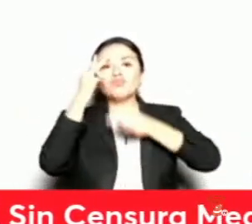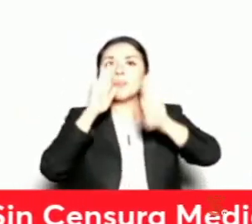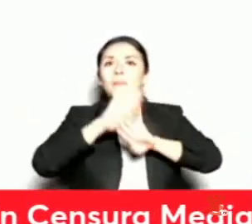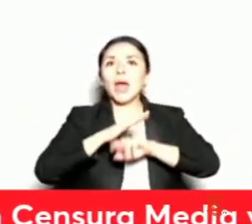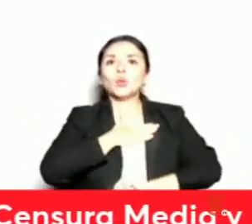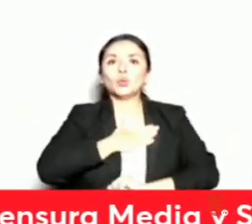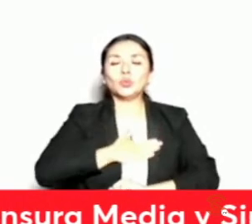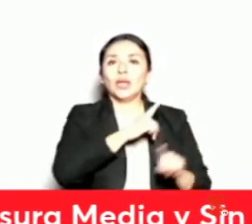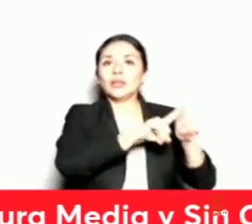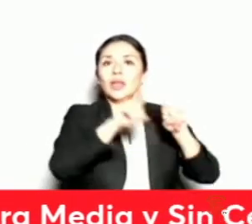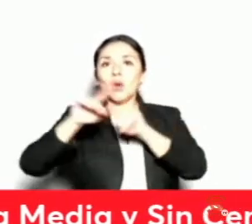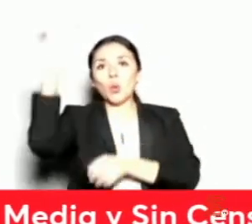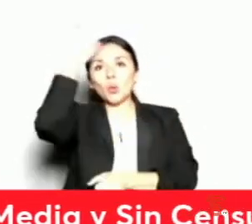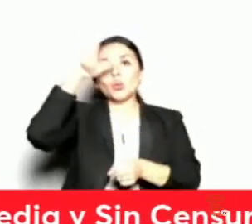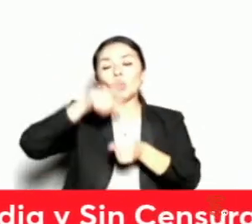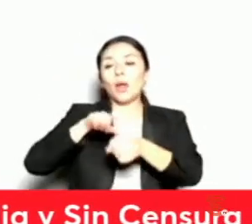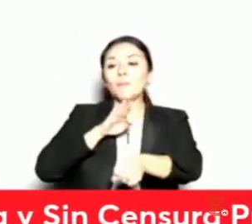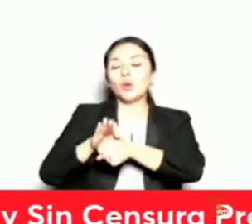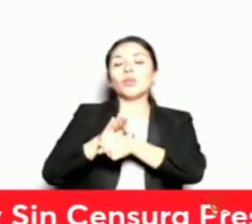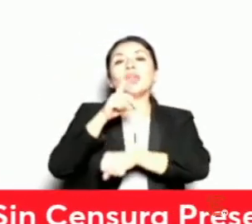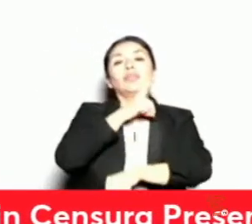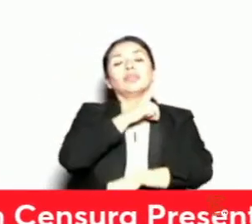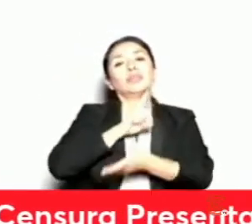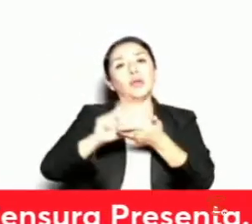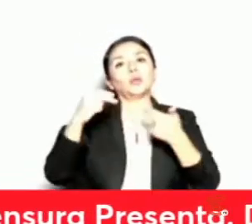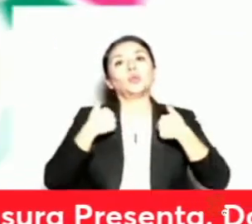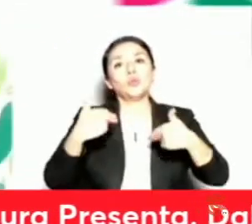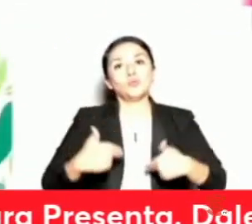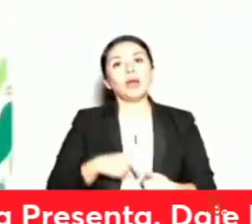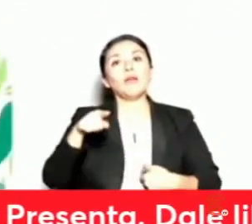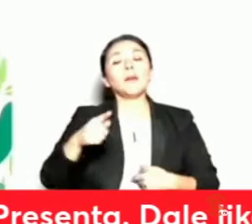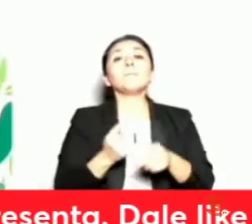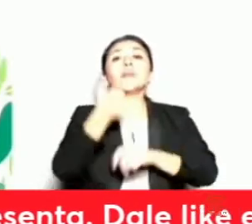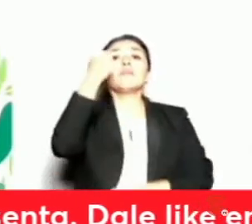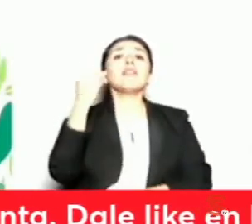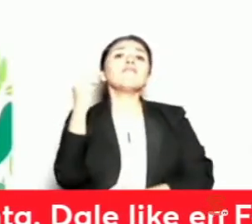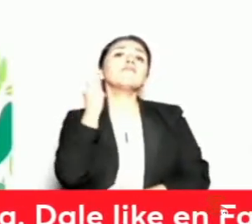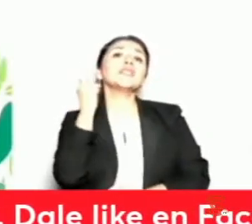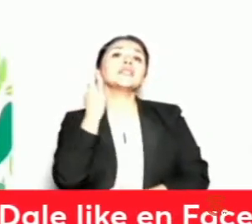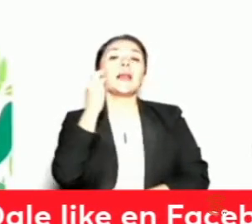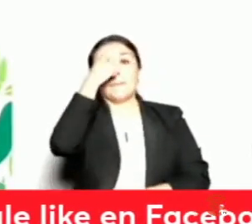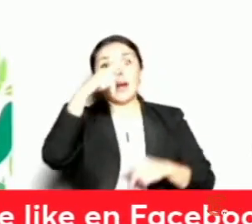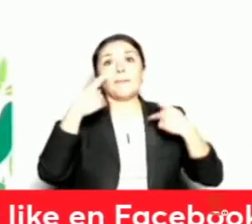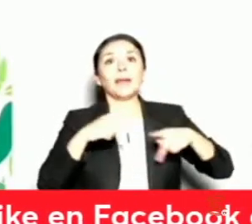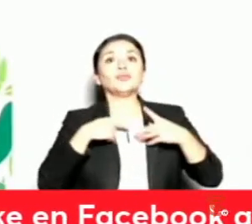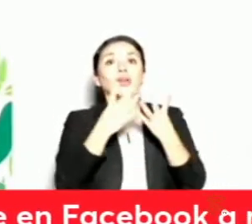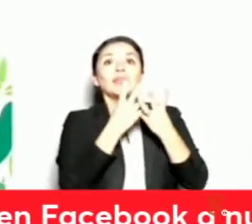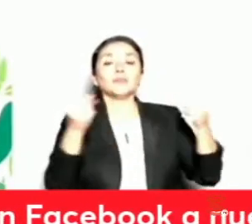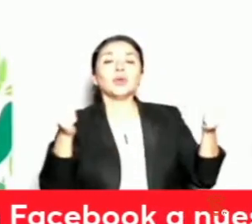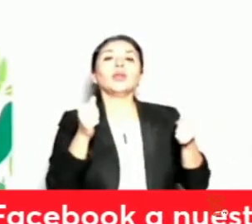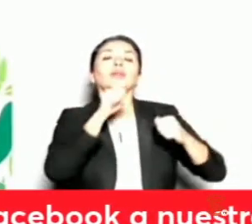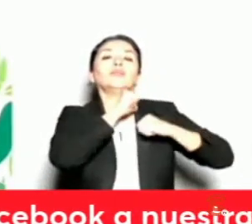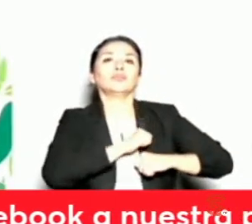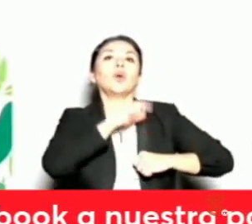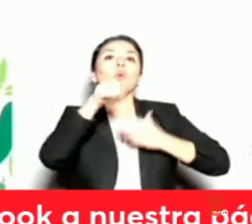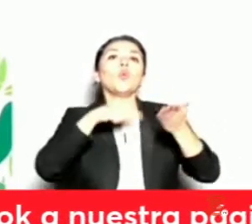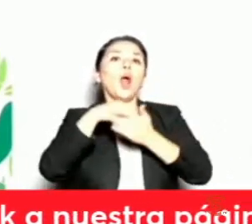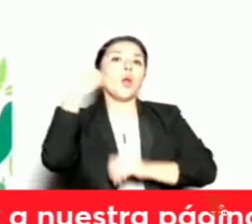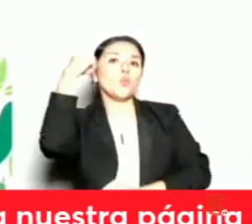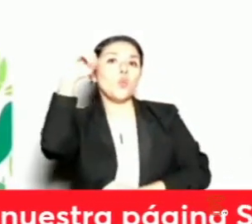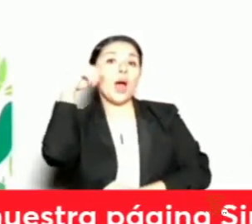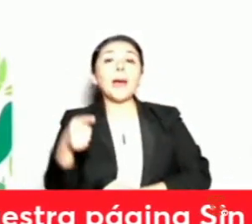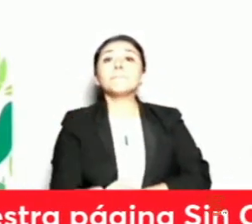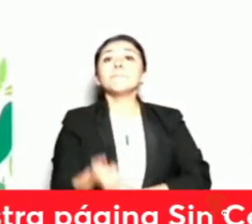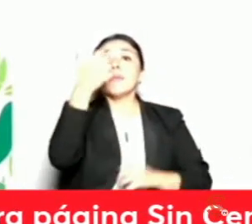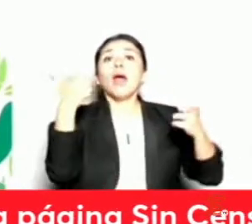la diversidad cultural y la protección de los derechos humanos. Fue la primera fiscal nacional de desaparecidos, comisionada de derechos humanos en Oaxaca y pionera